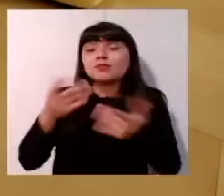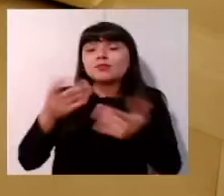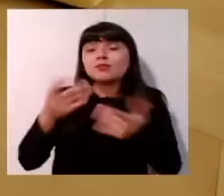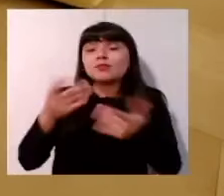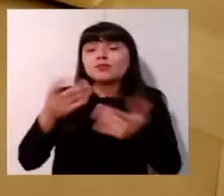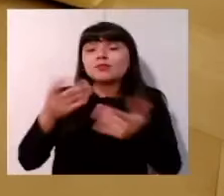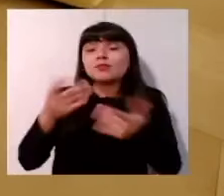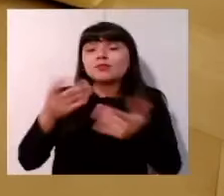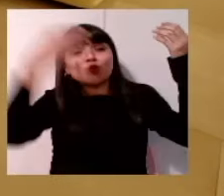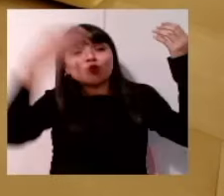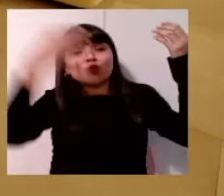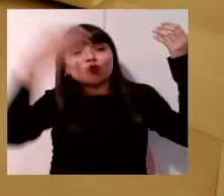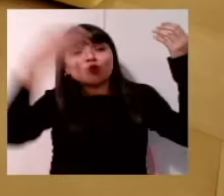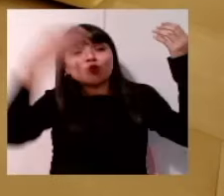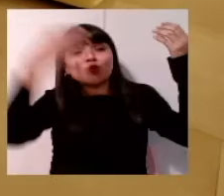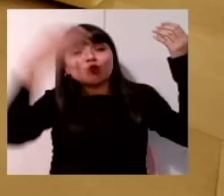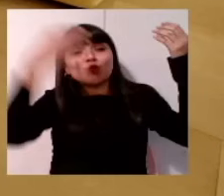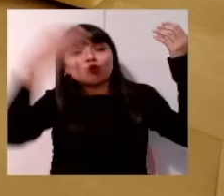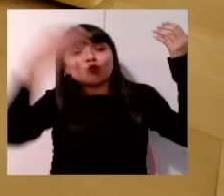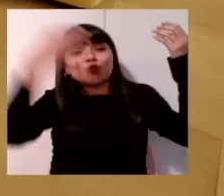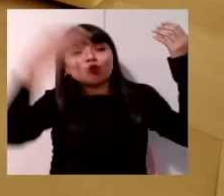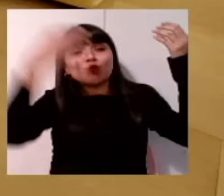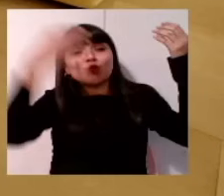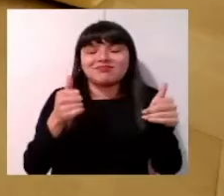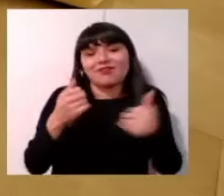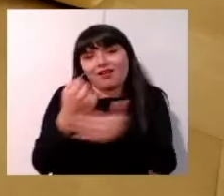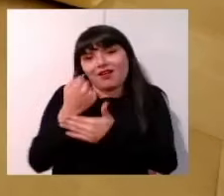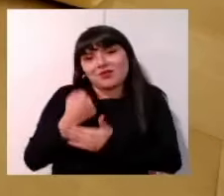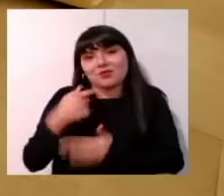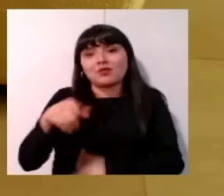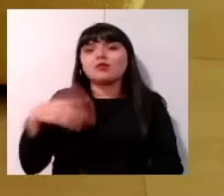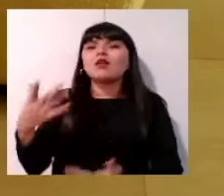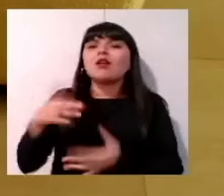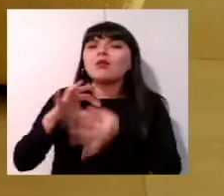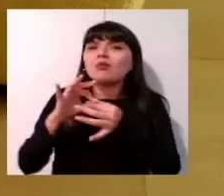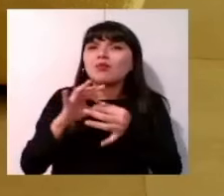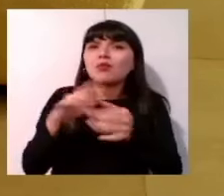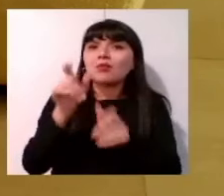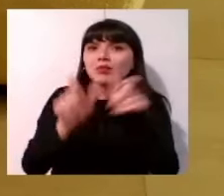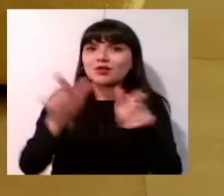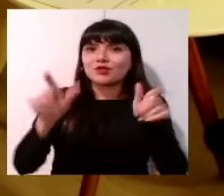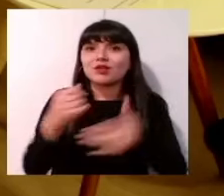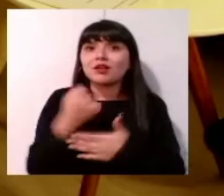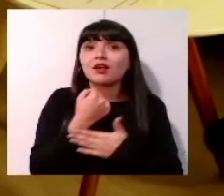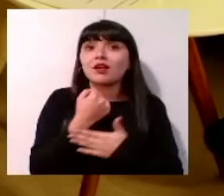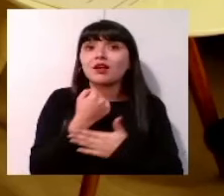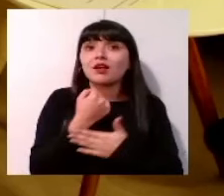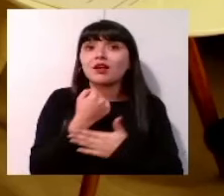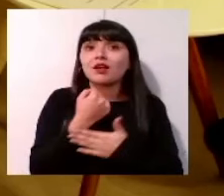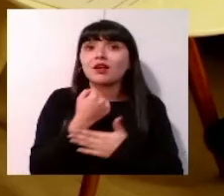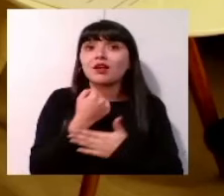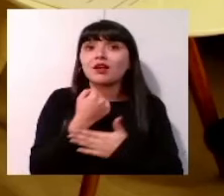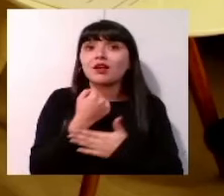maneras. Oye, nos está escribiendo la gente, que les agradecemos muchísimo. Y una persona ahí pregunta, ¿qué pasa si mi hijo se